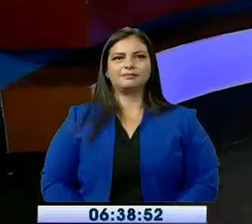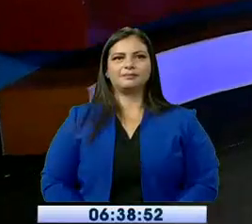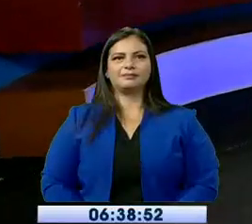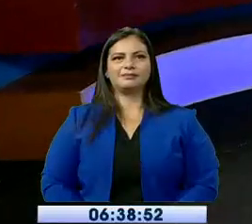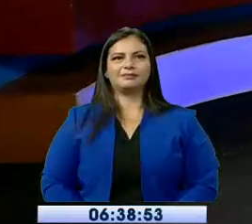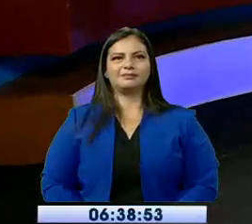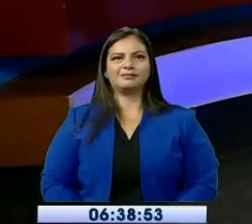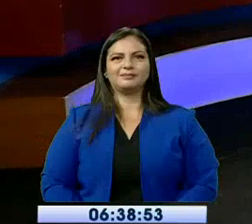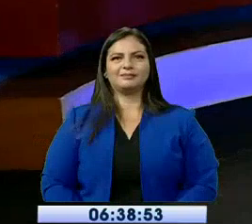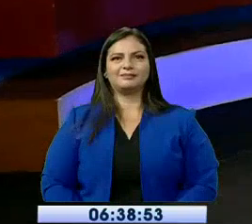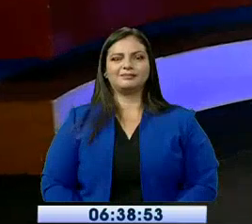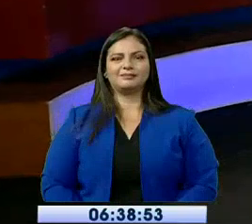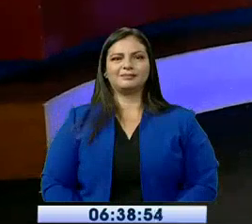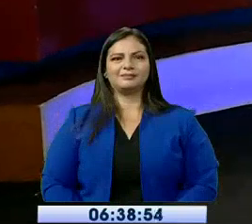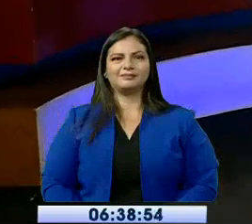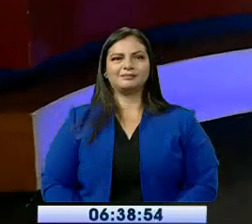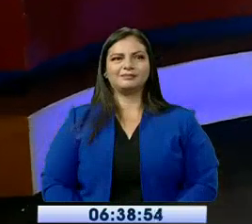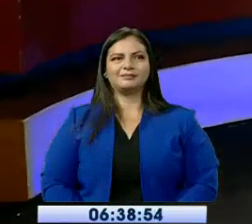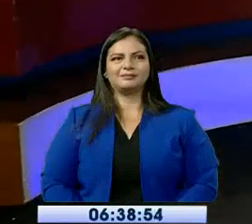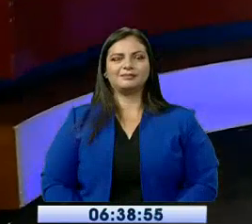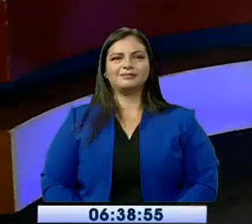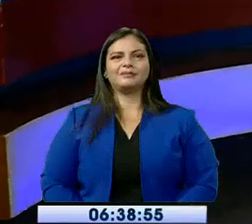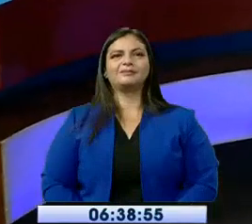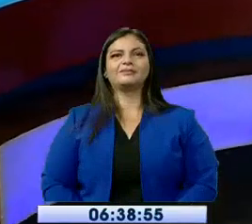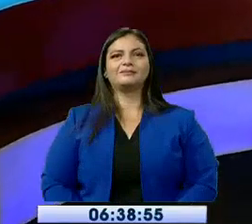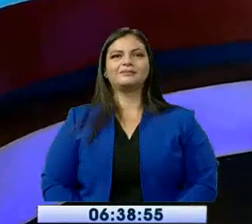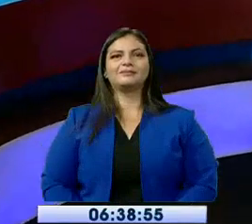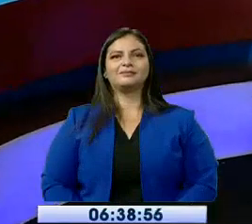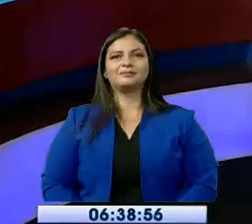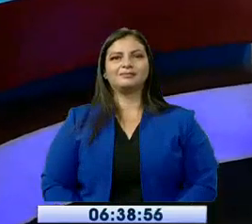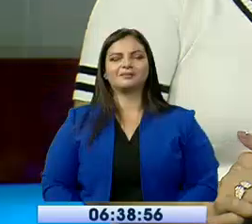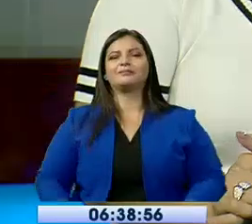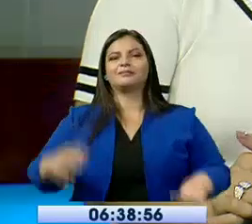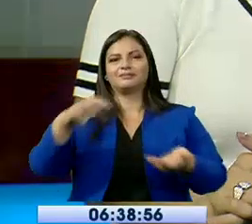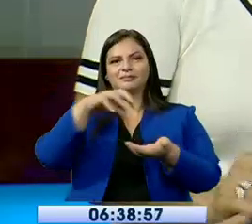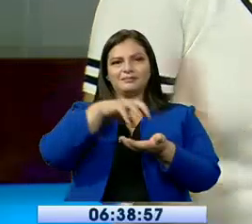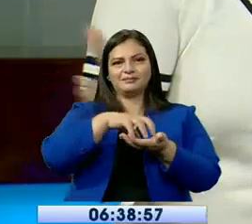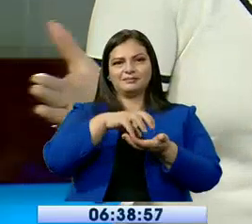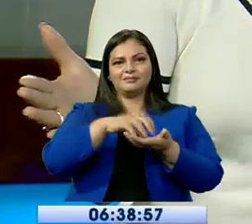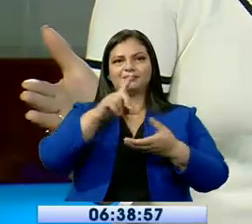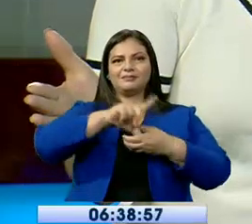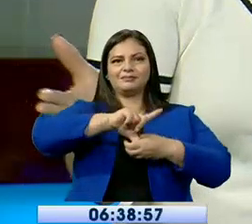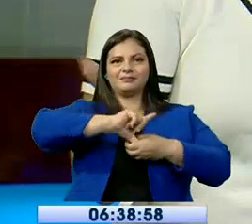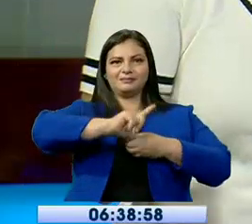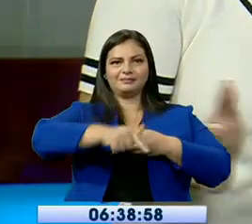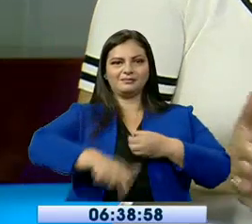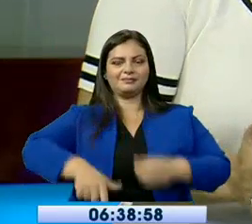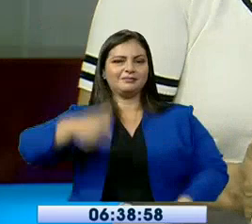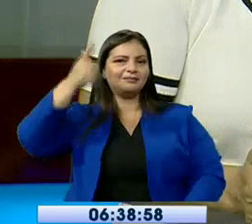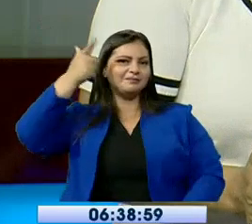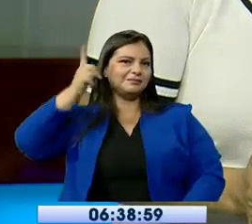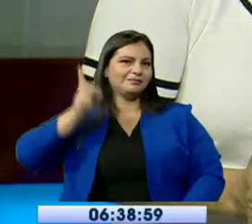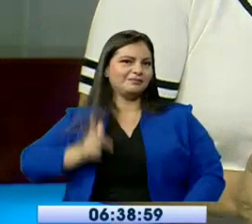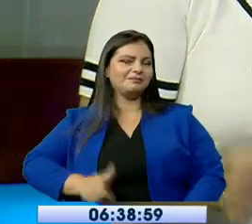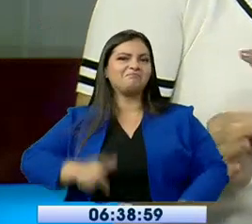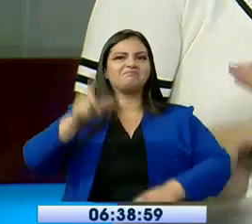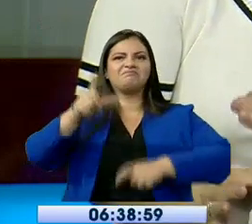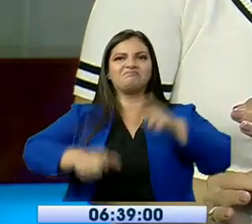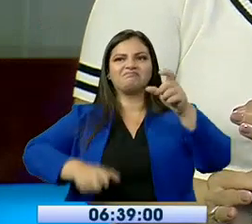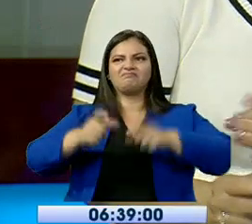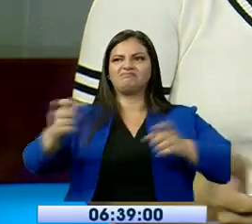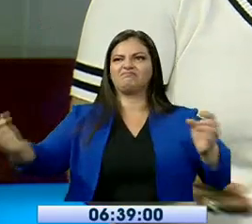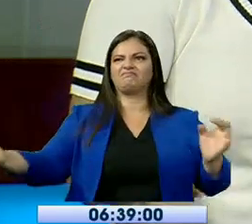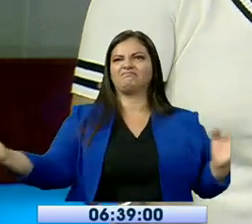Bueno, y de la provincia de Bolívar pasamos hasta la Centinela del Sur. Con total alegría, Loja vivió los carnavales al